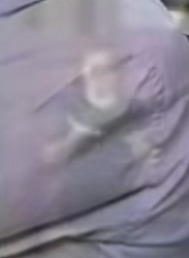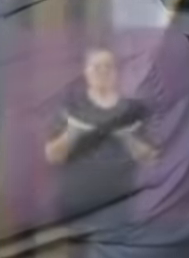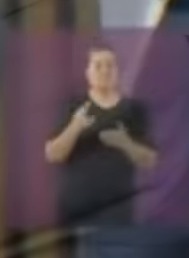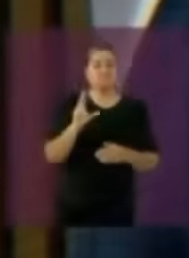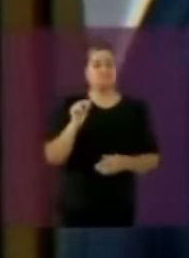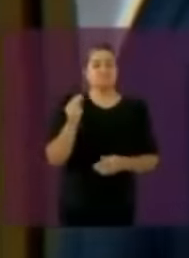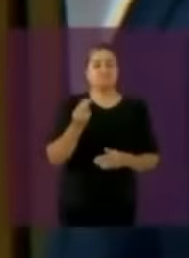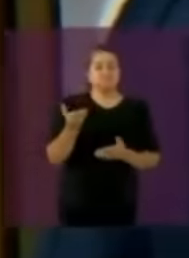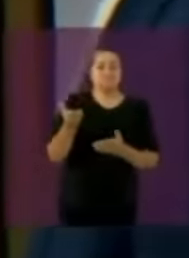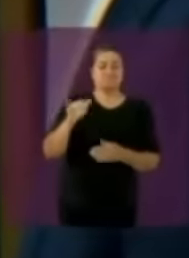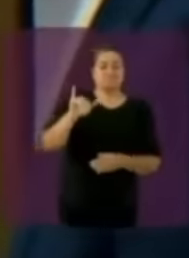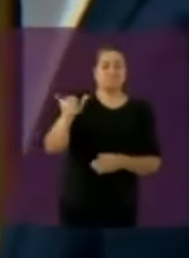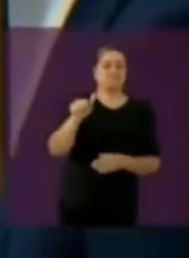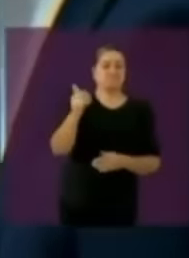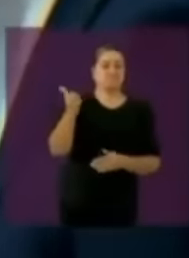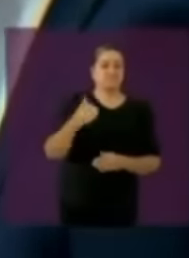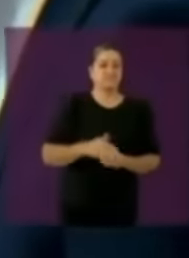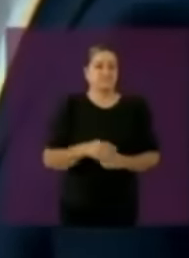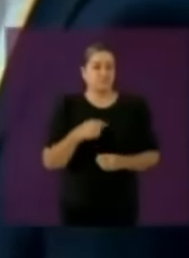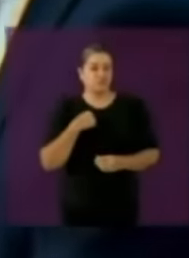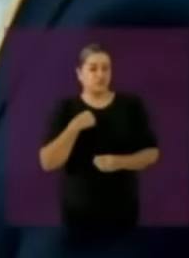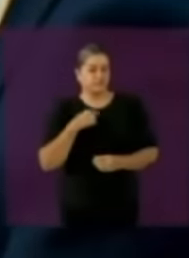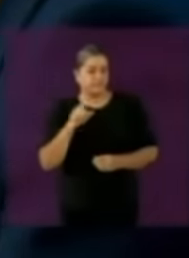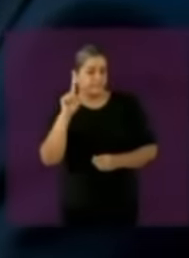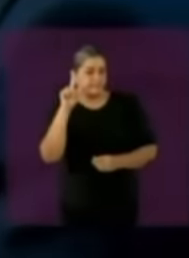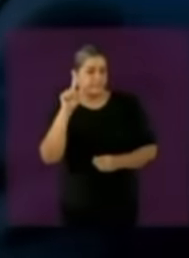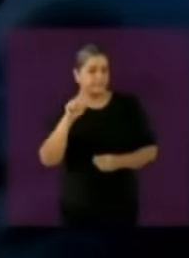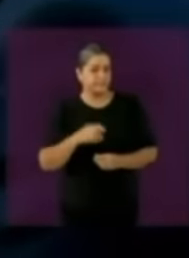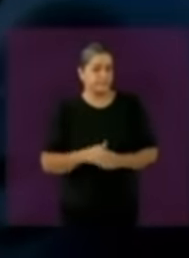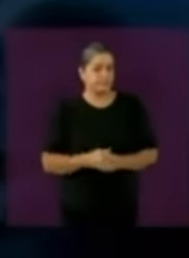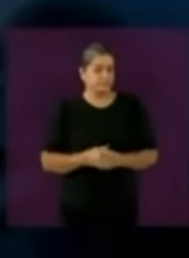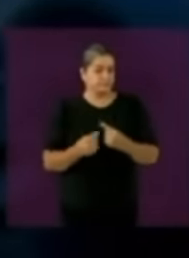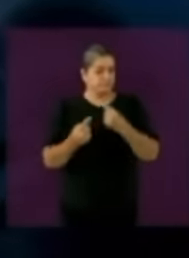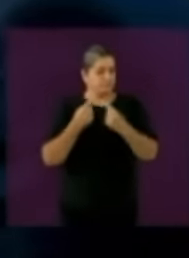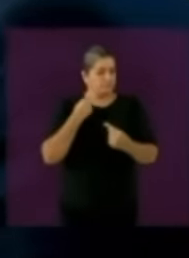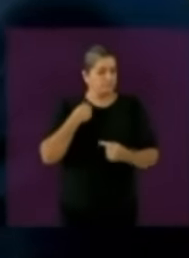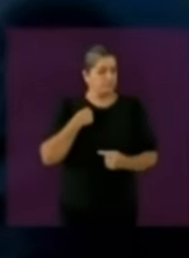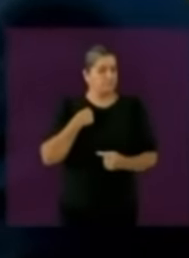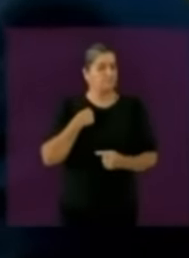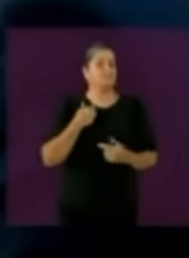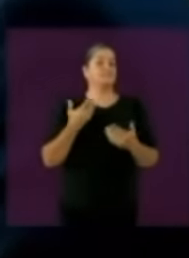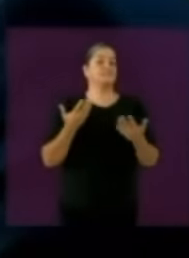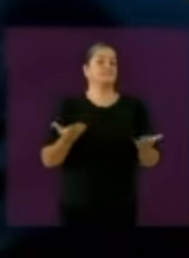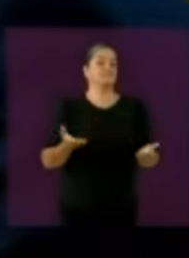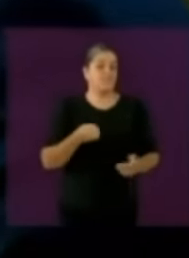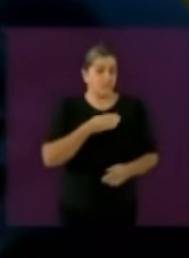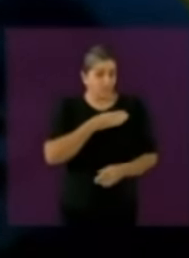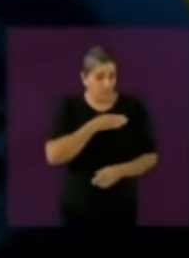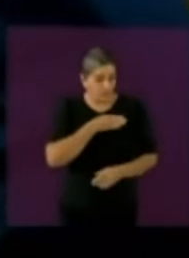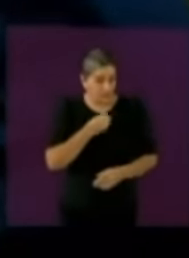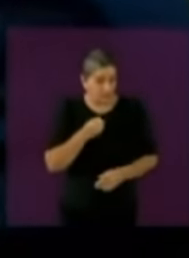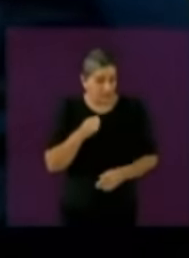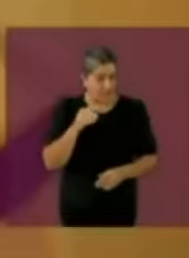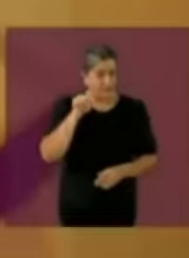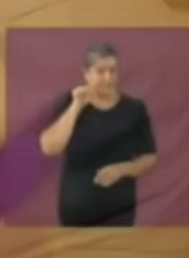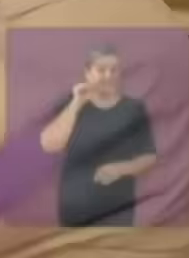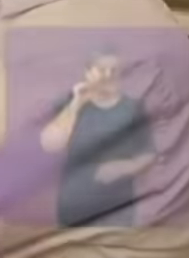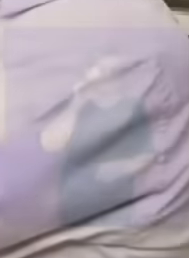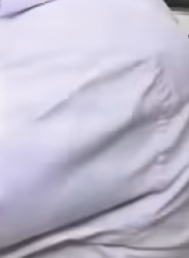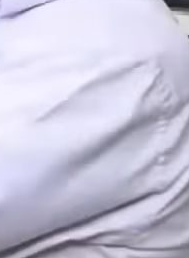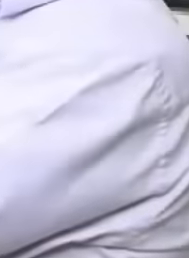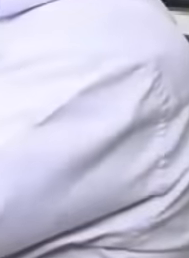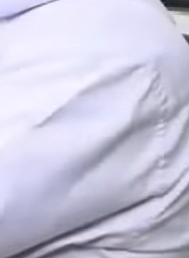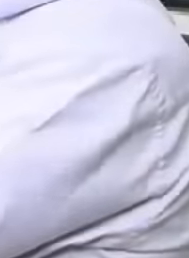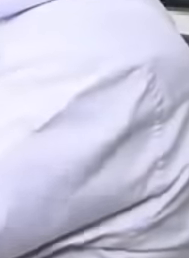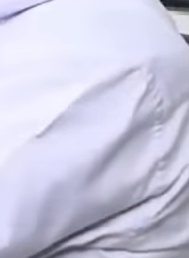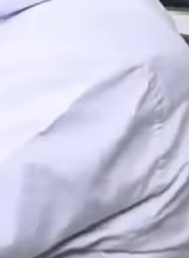pues Xóchitl Gálvez se metió un autogol. Eso era la apuesta de la oposición con Xóchitl Gálvez, un empaque sin